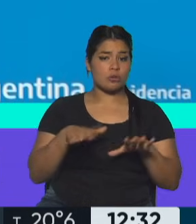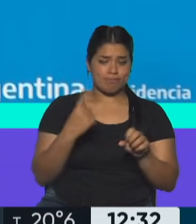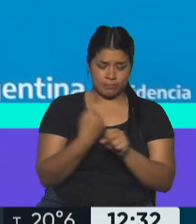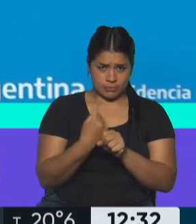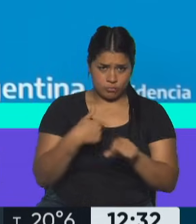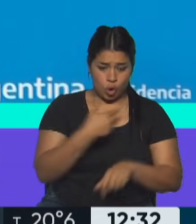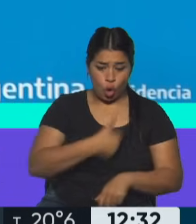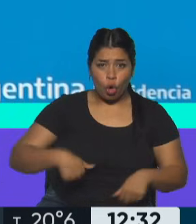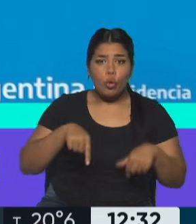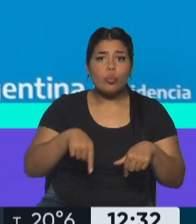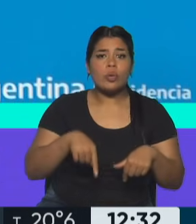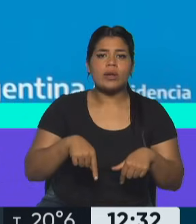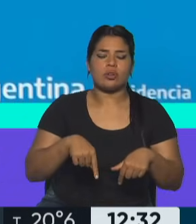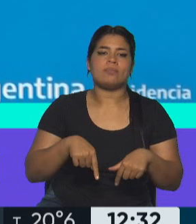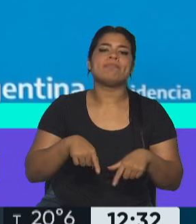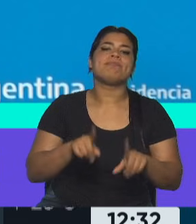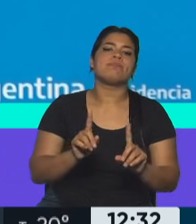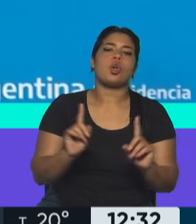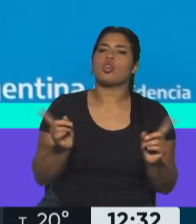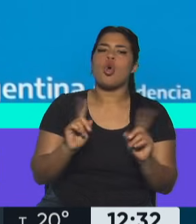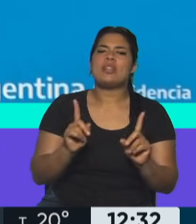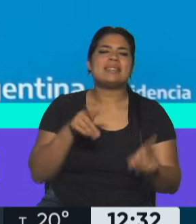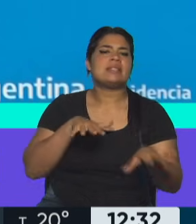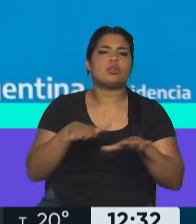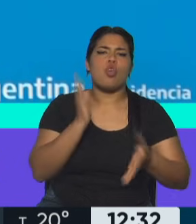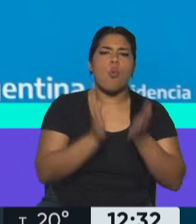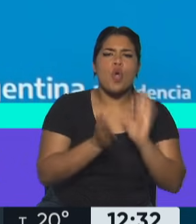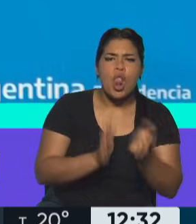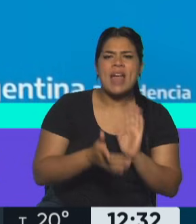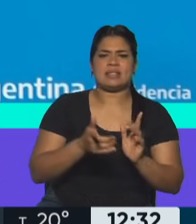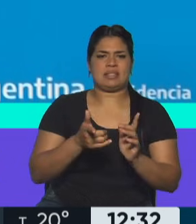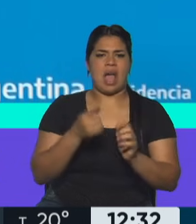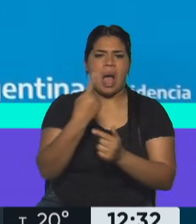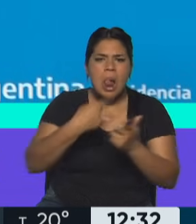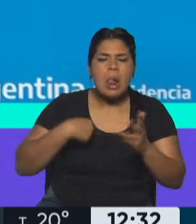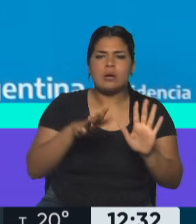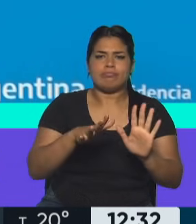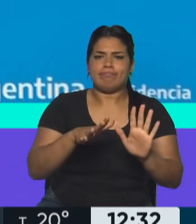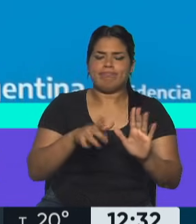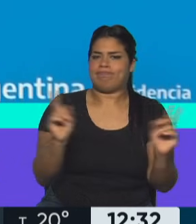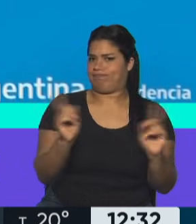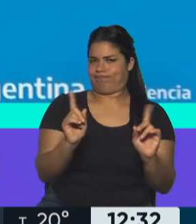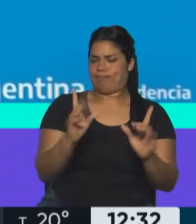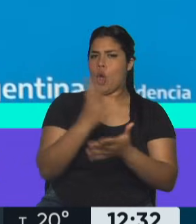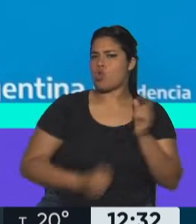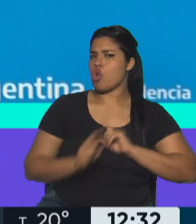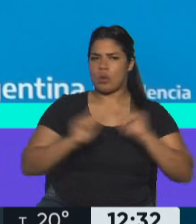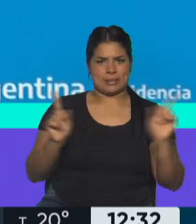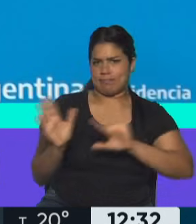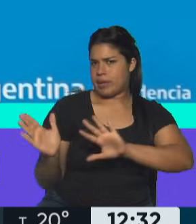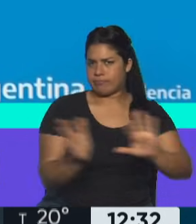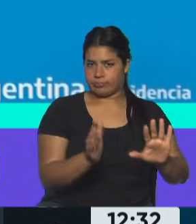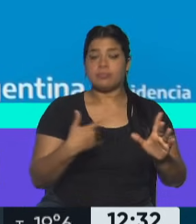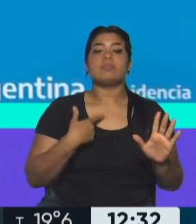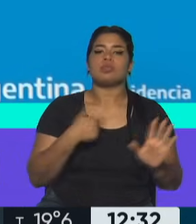este gobierno es un gobierno que repudia obviamente todas las situaciones de violencia y de vandalismo y que quiere que los diferentes conflictos que puedan subsistir en la